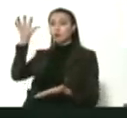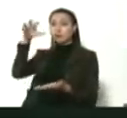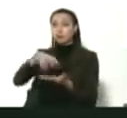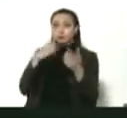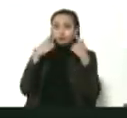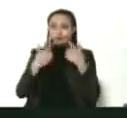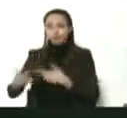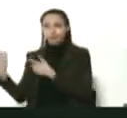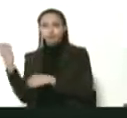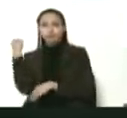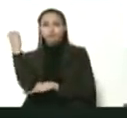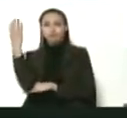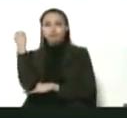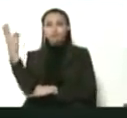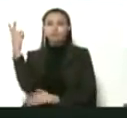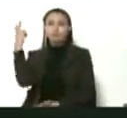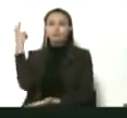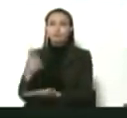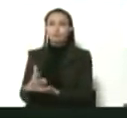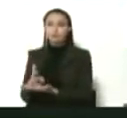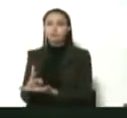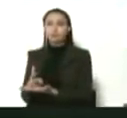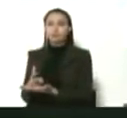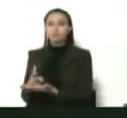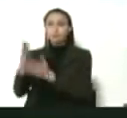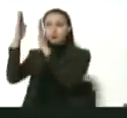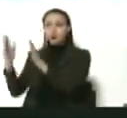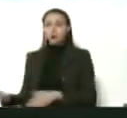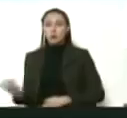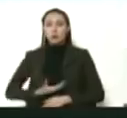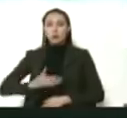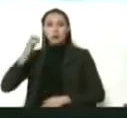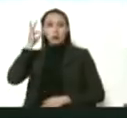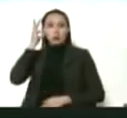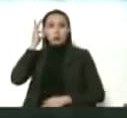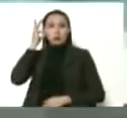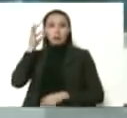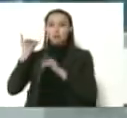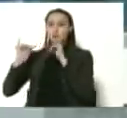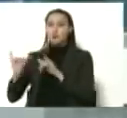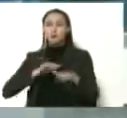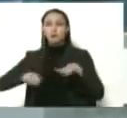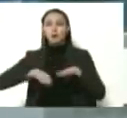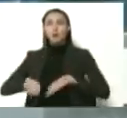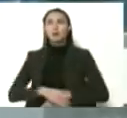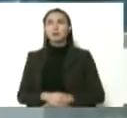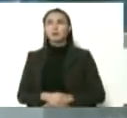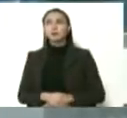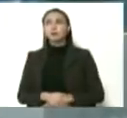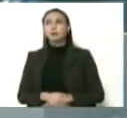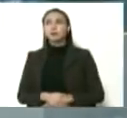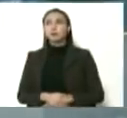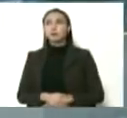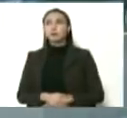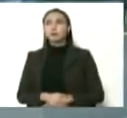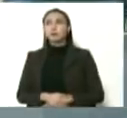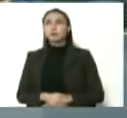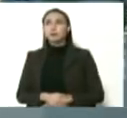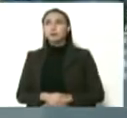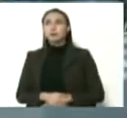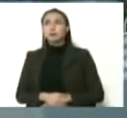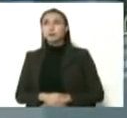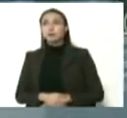Cojedes, en vivo y directo, Margot Godoy, gobernadora, desde Tinaquillo. La tierra que vio